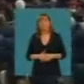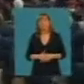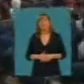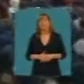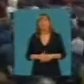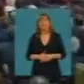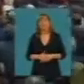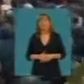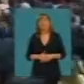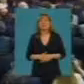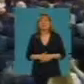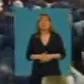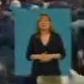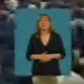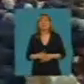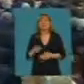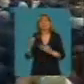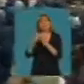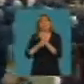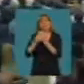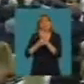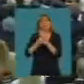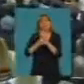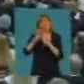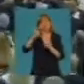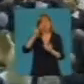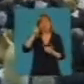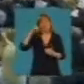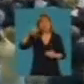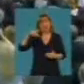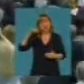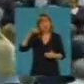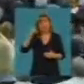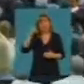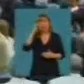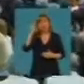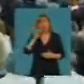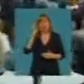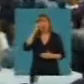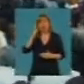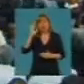contador Aníbal Florencio Randazzo como ministro del Interior.